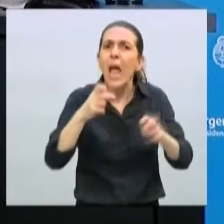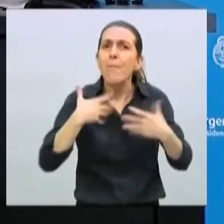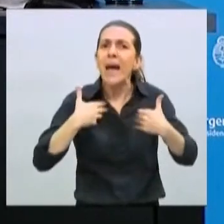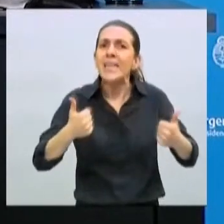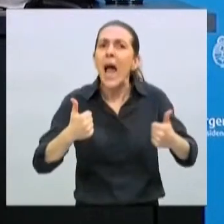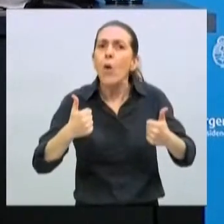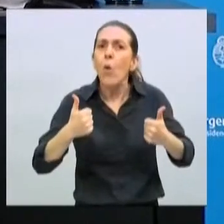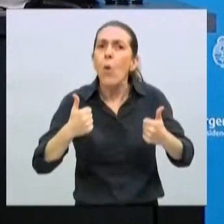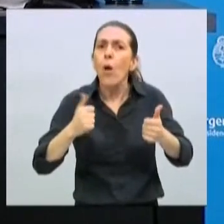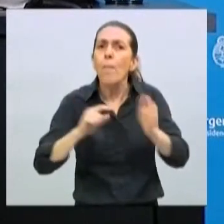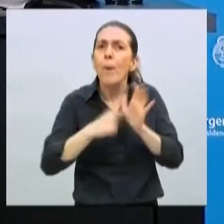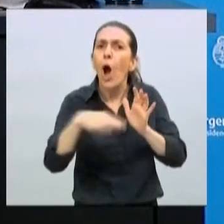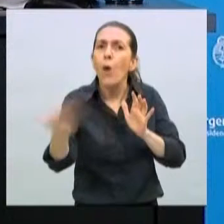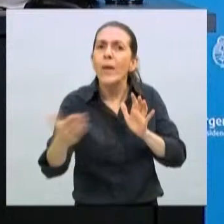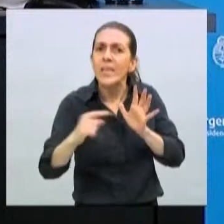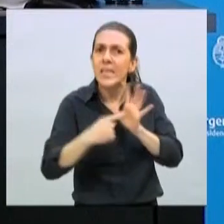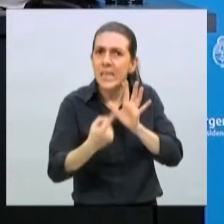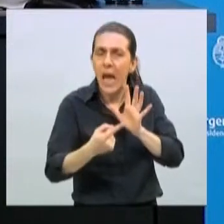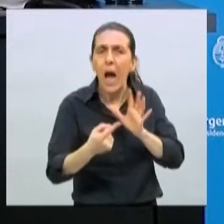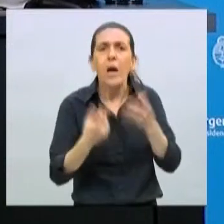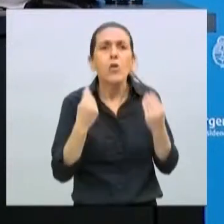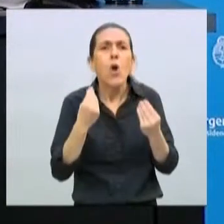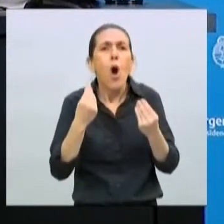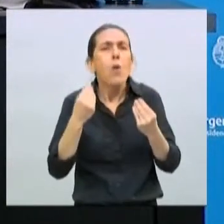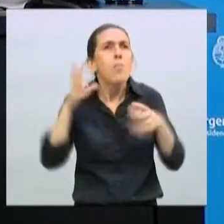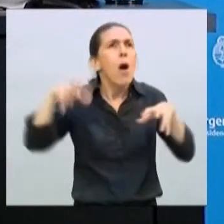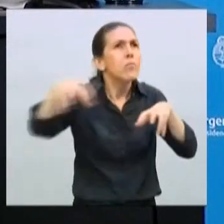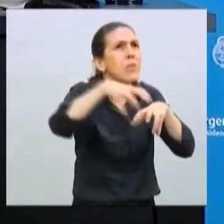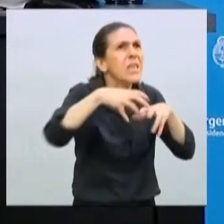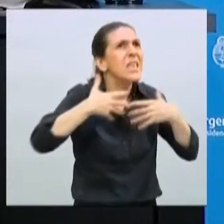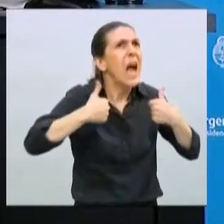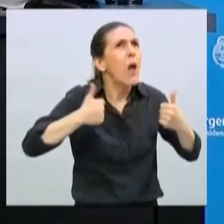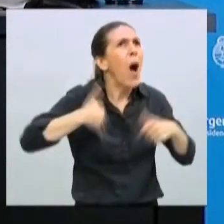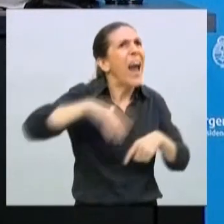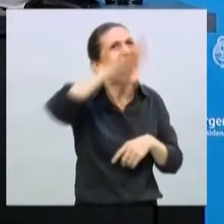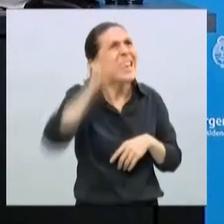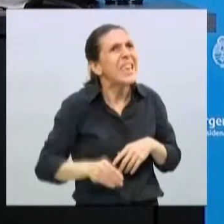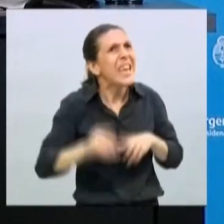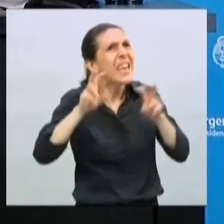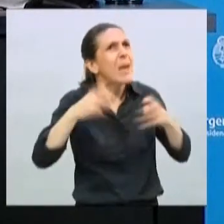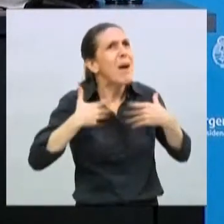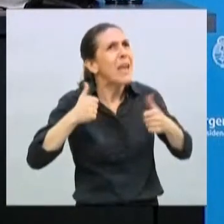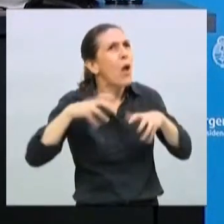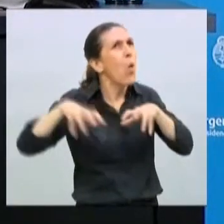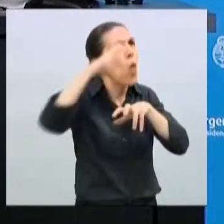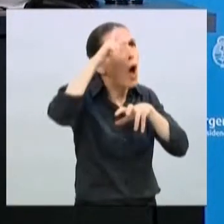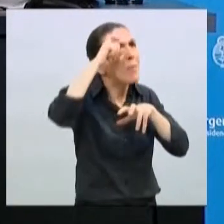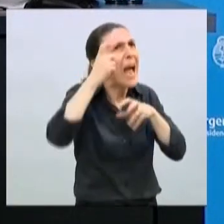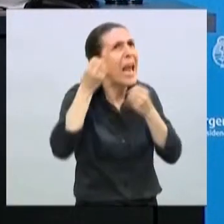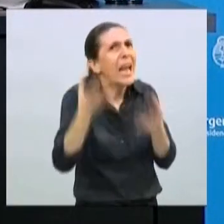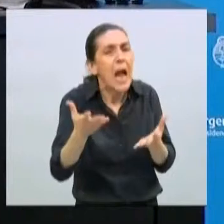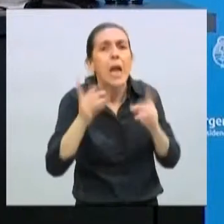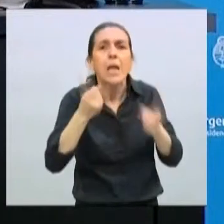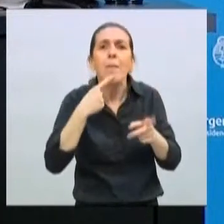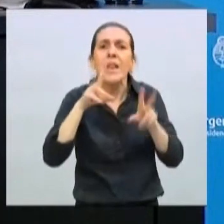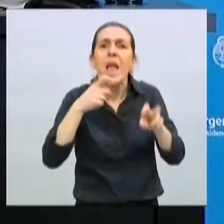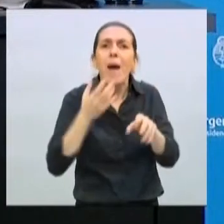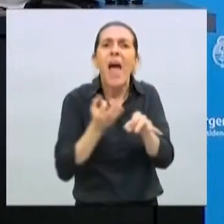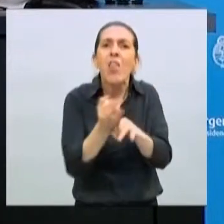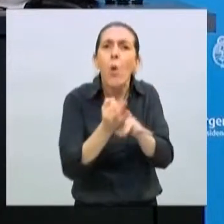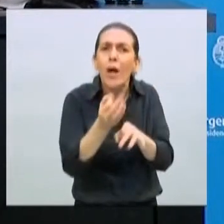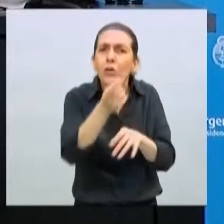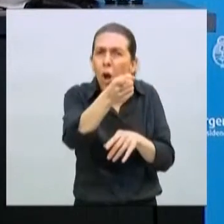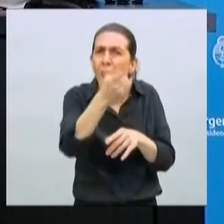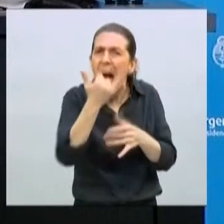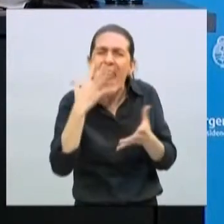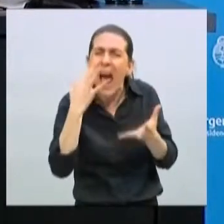la provincia. Quería saber cómo está preparado el sistema de salud a nivel nacional y, por otra parte, si respecto a la educación tiene pensado algún